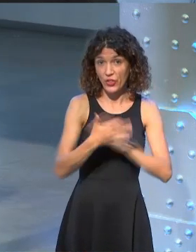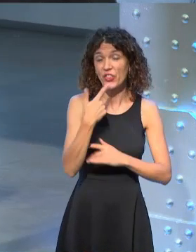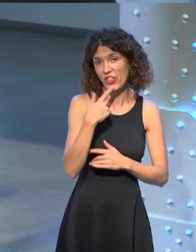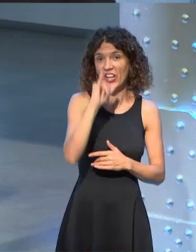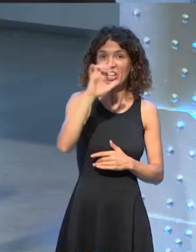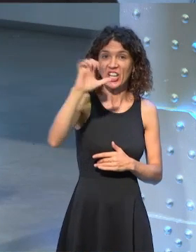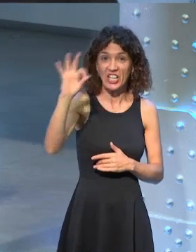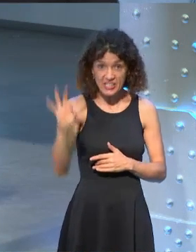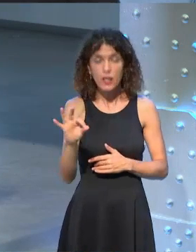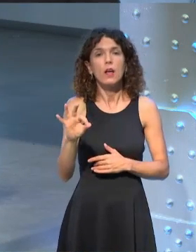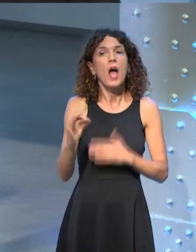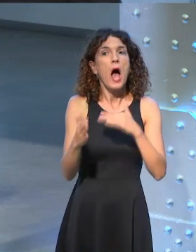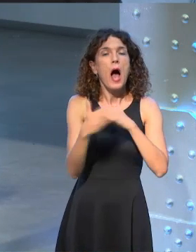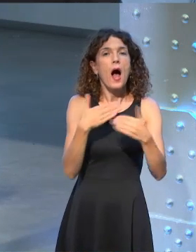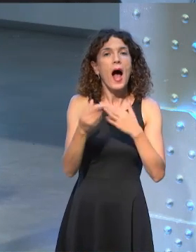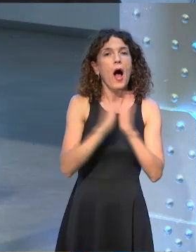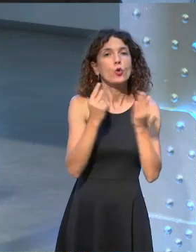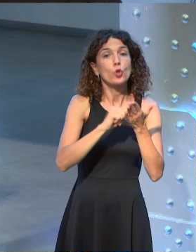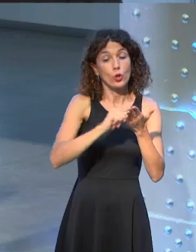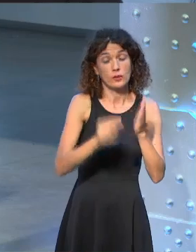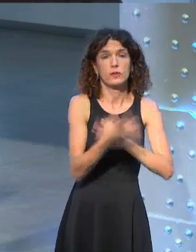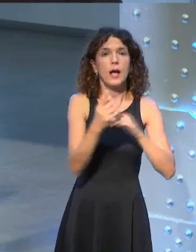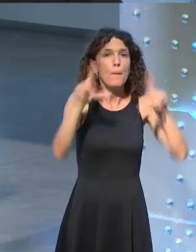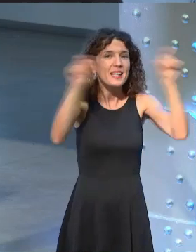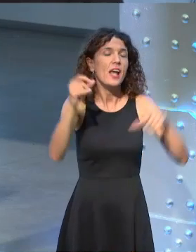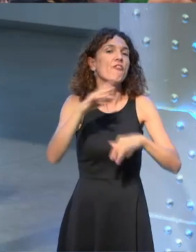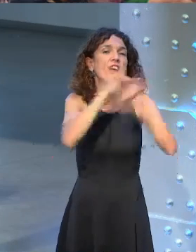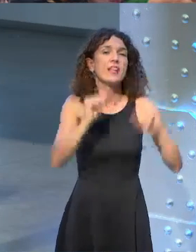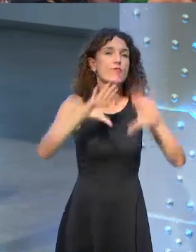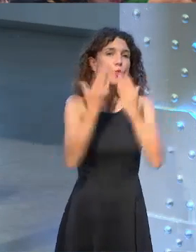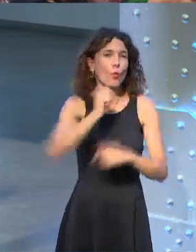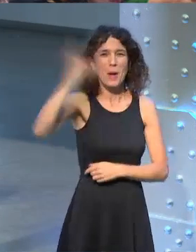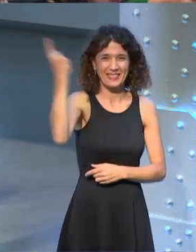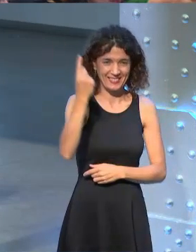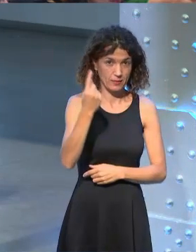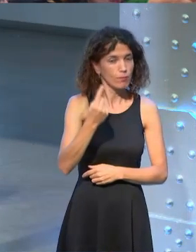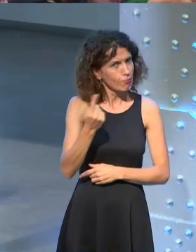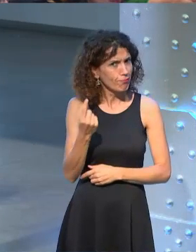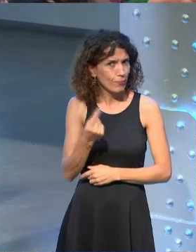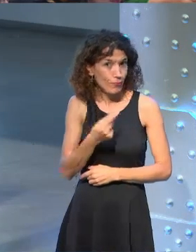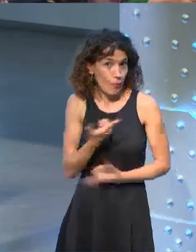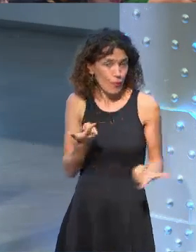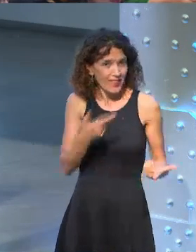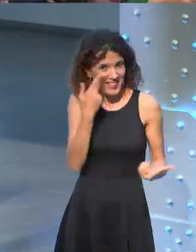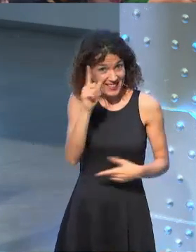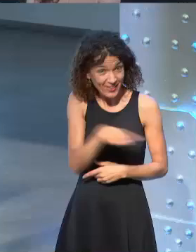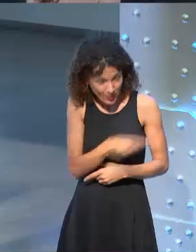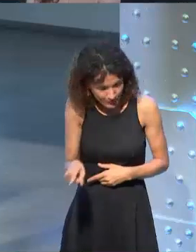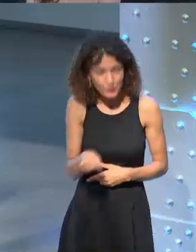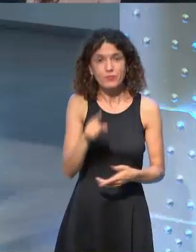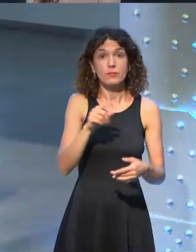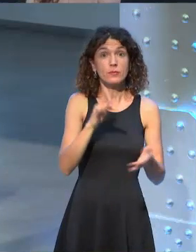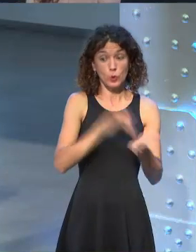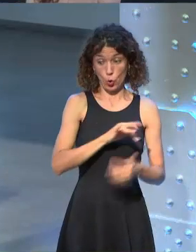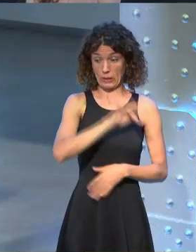IES, y es autor del libro La empresa más feliz del mundo. Da gusto, ¿eh? Da gusto. Bueno, cedo